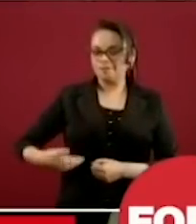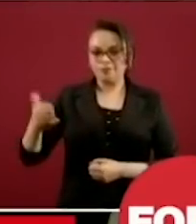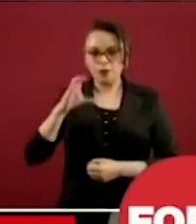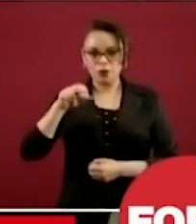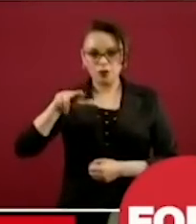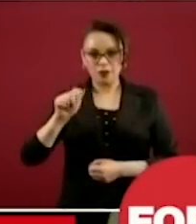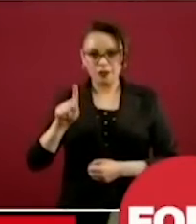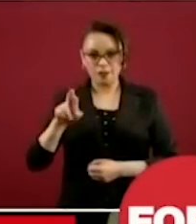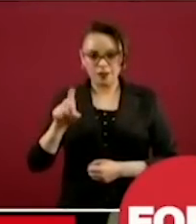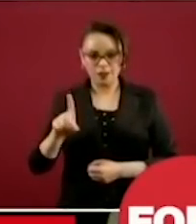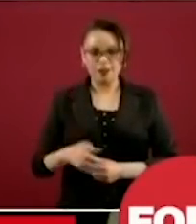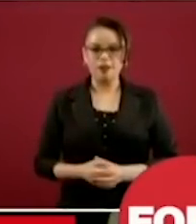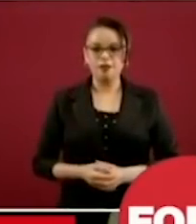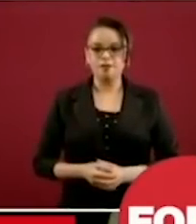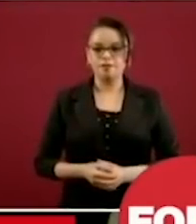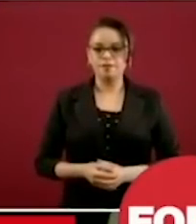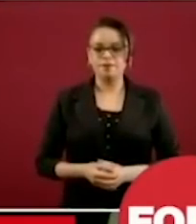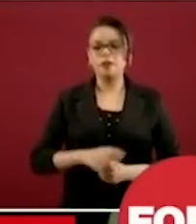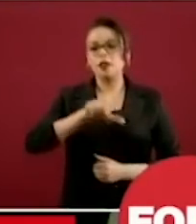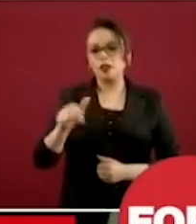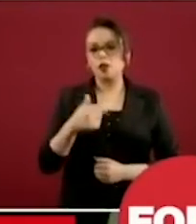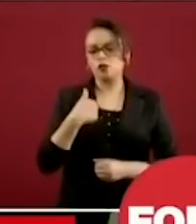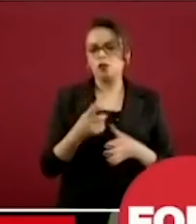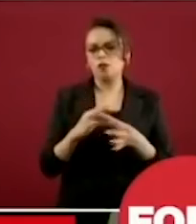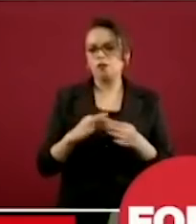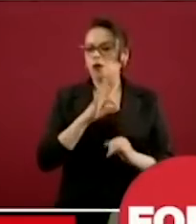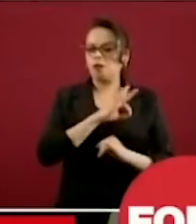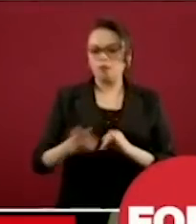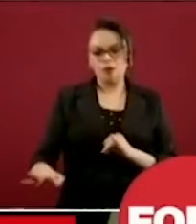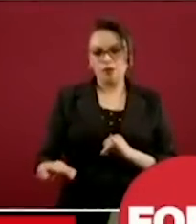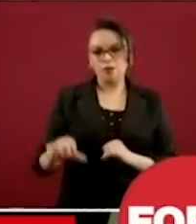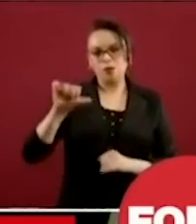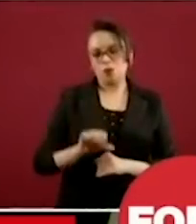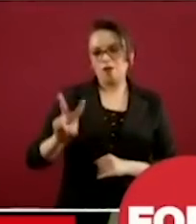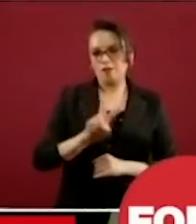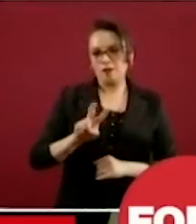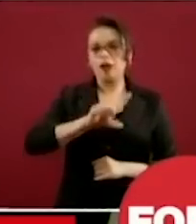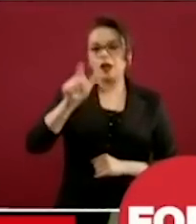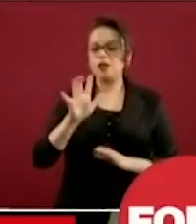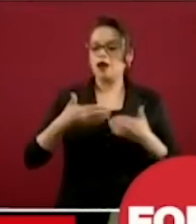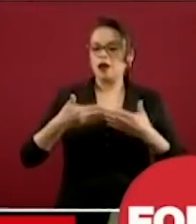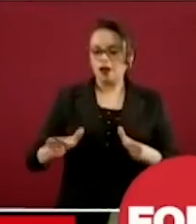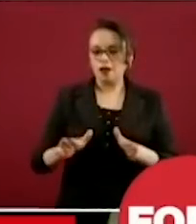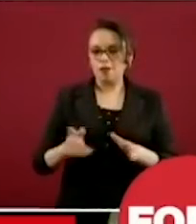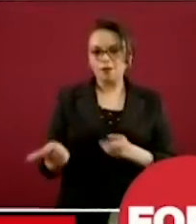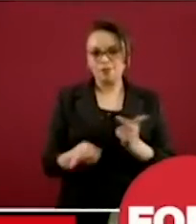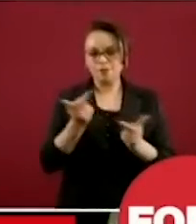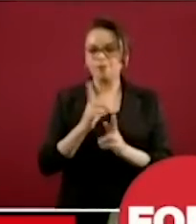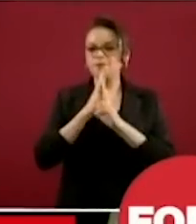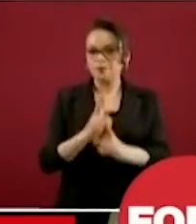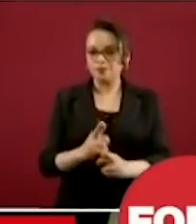comentaría un elemento final de viernes antes de pasar a la sección de preguntas y respuestas. Doctora